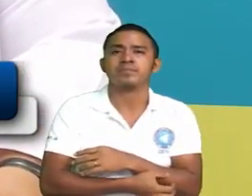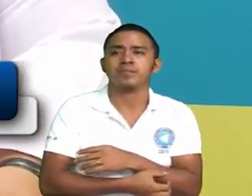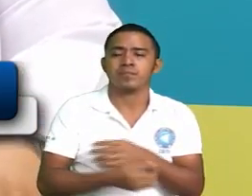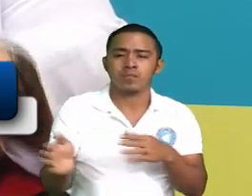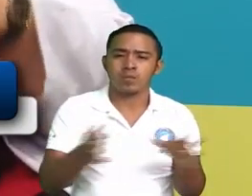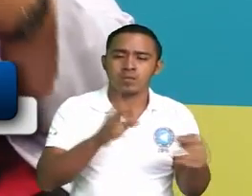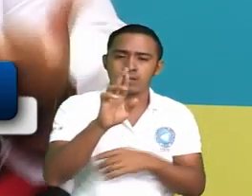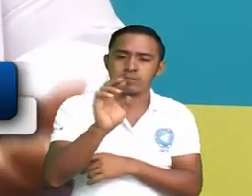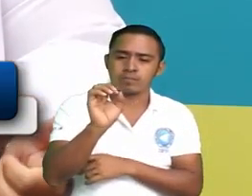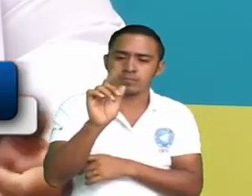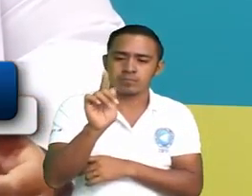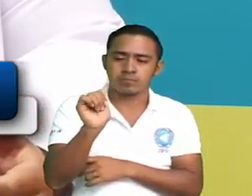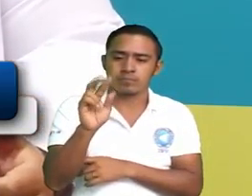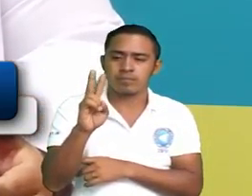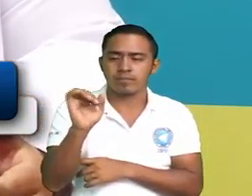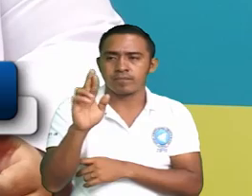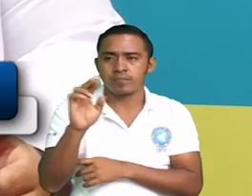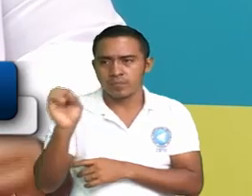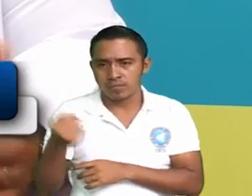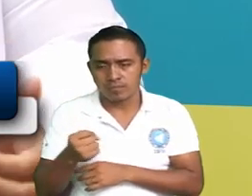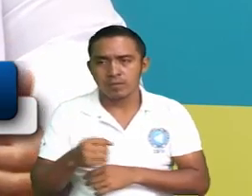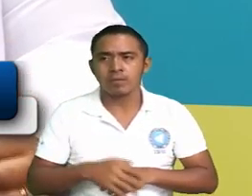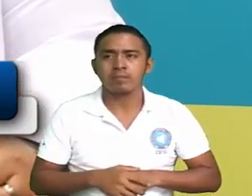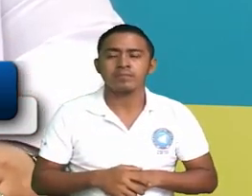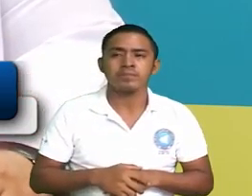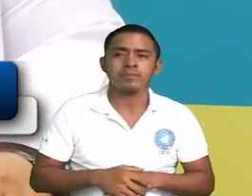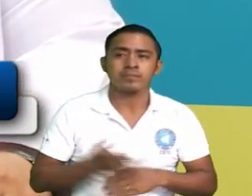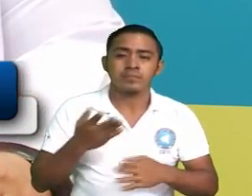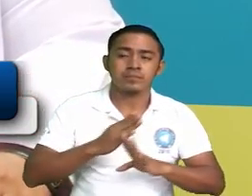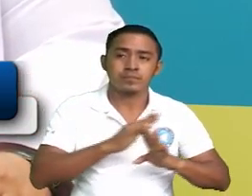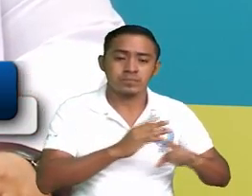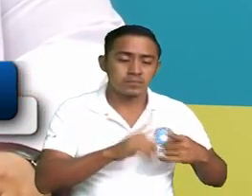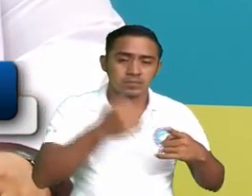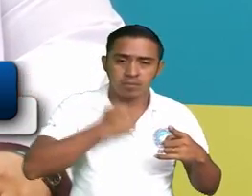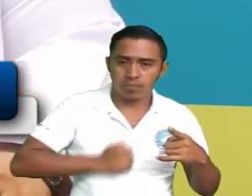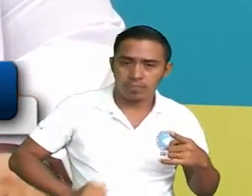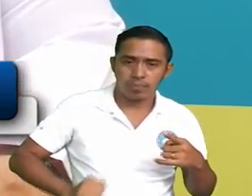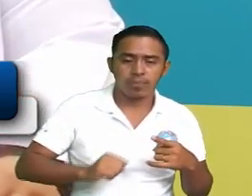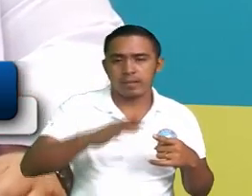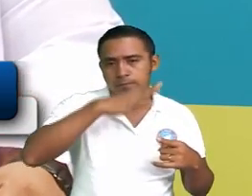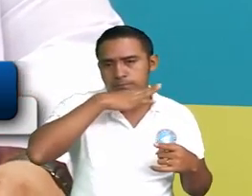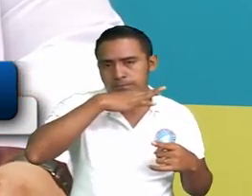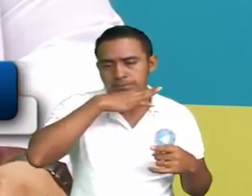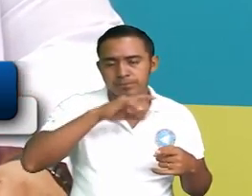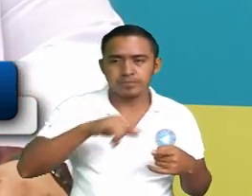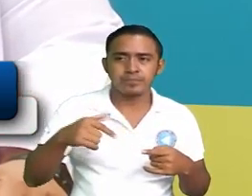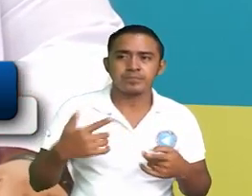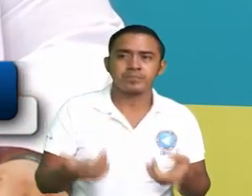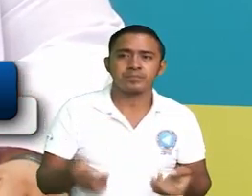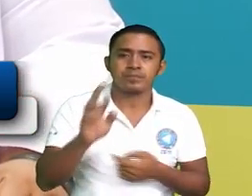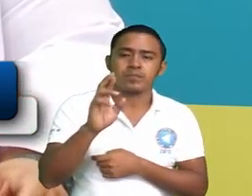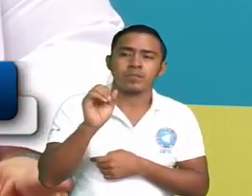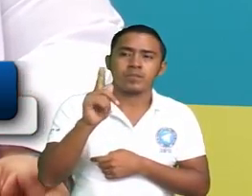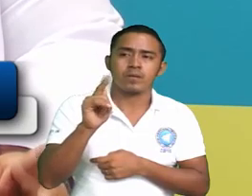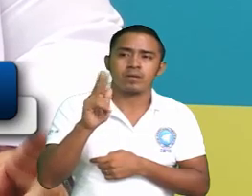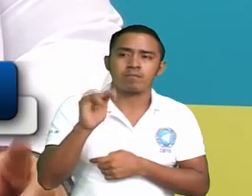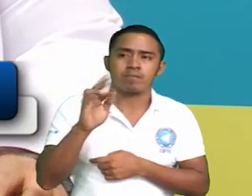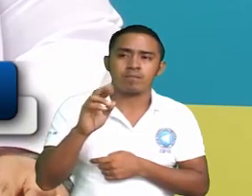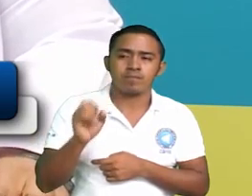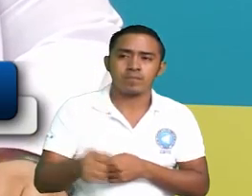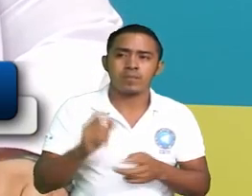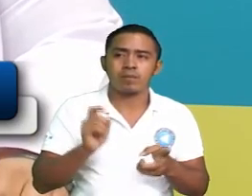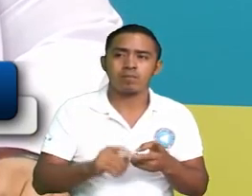rotavirus. Las enfermedades de rotavirus evita las diarreas complicadas, ¿verdad? Por este virus de la rotavirus. Y